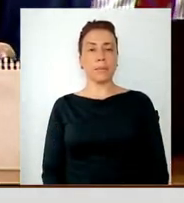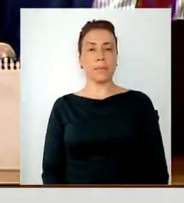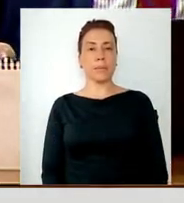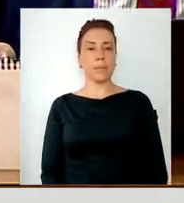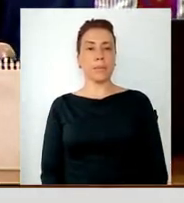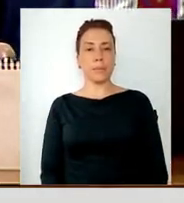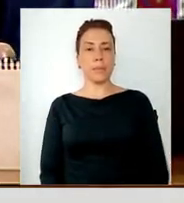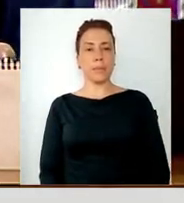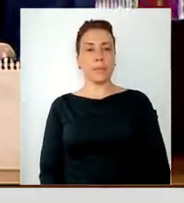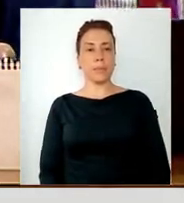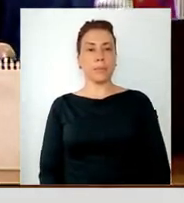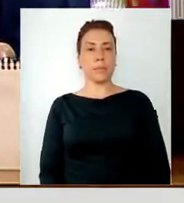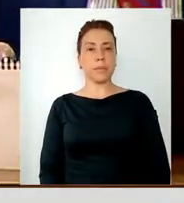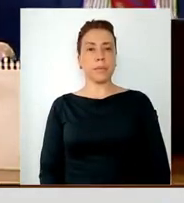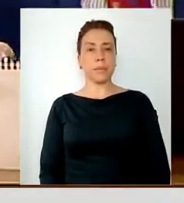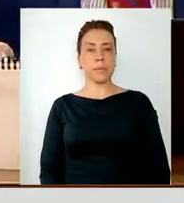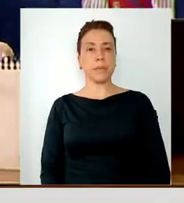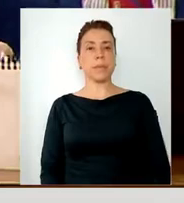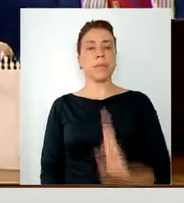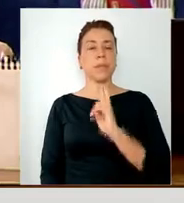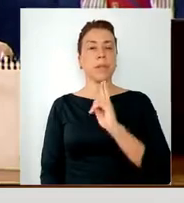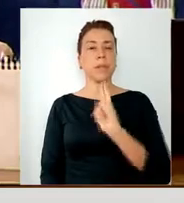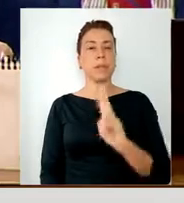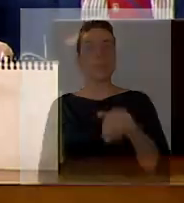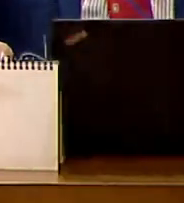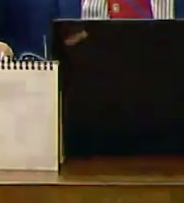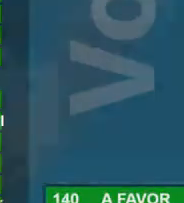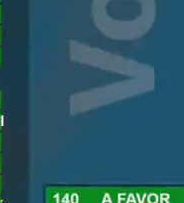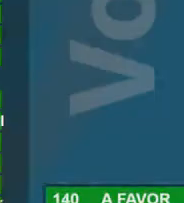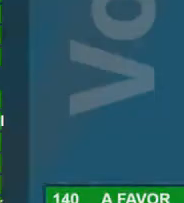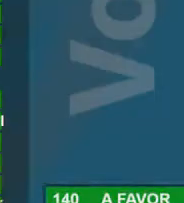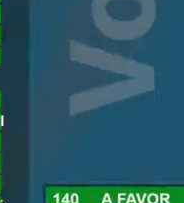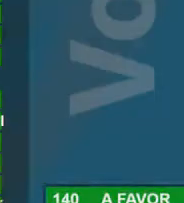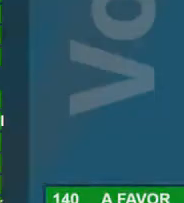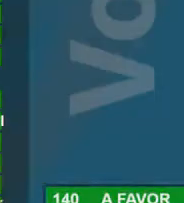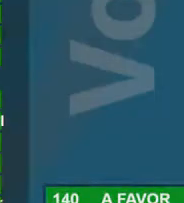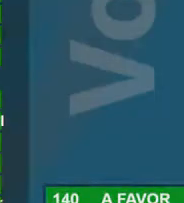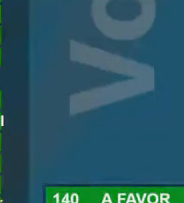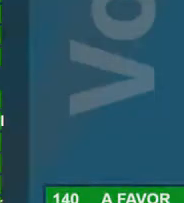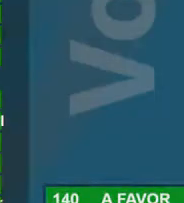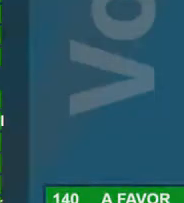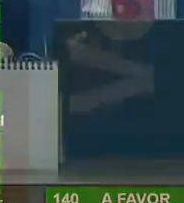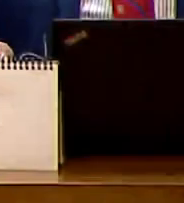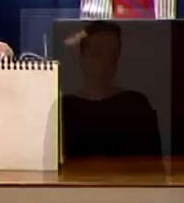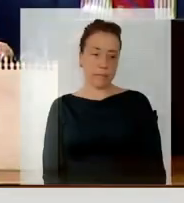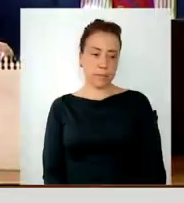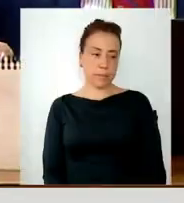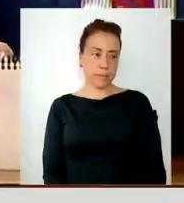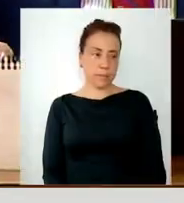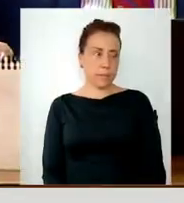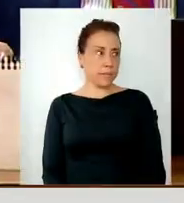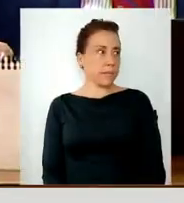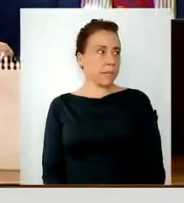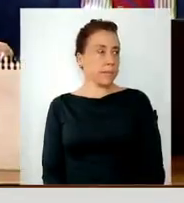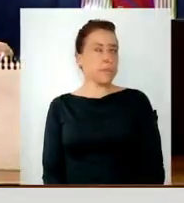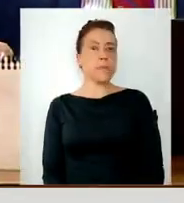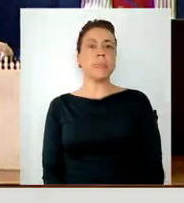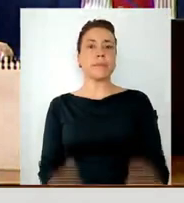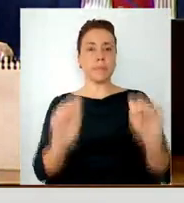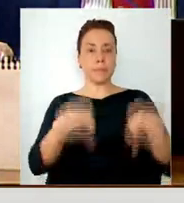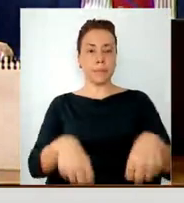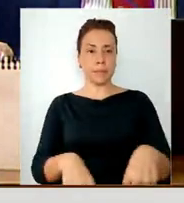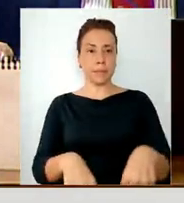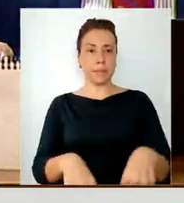resultado de la votación por la afirmativa 140 votos aprobado si le parece a la sala